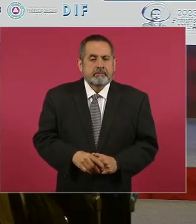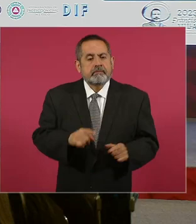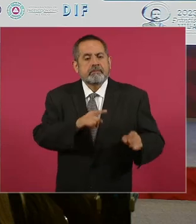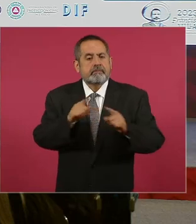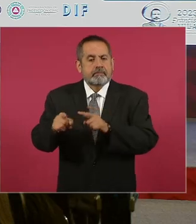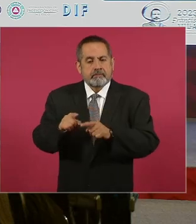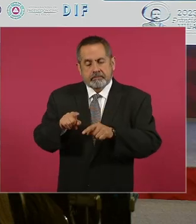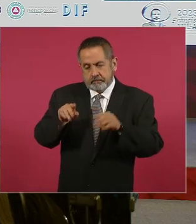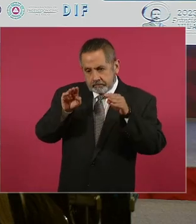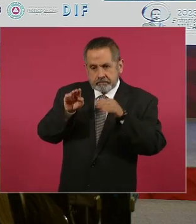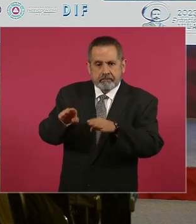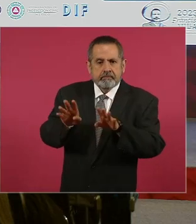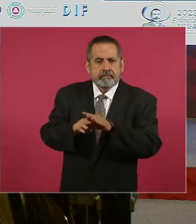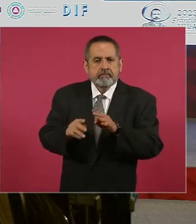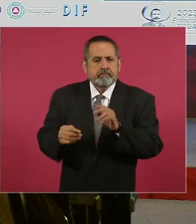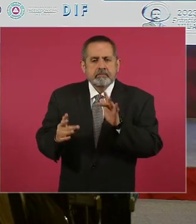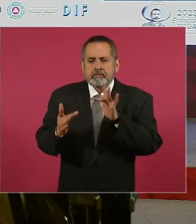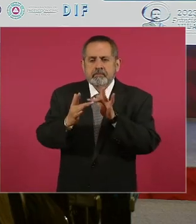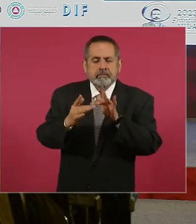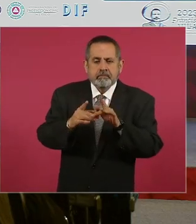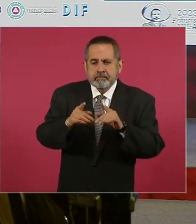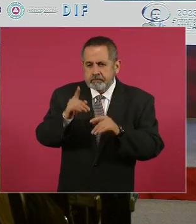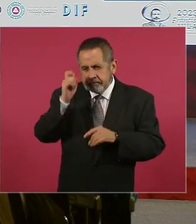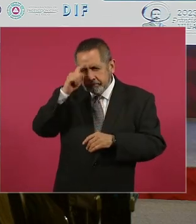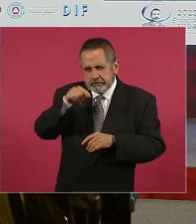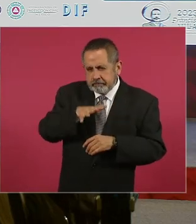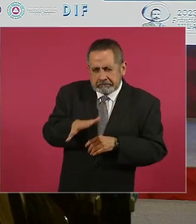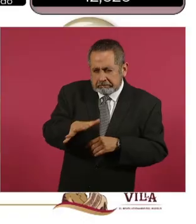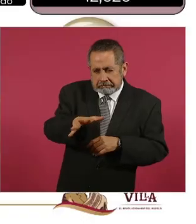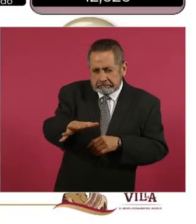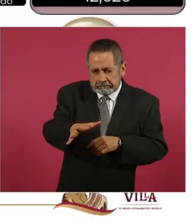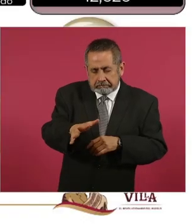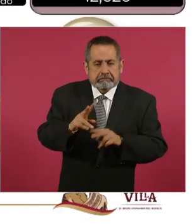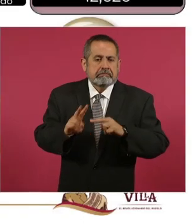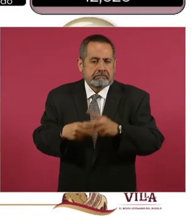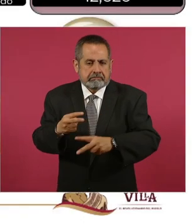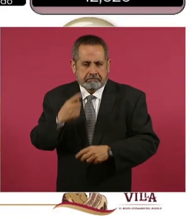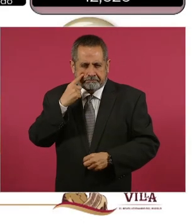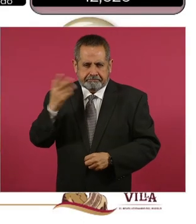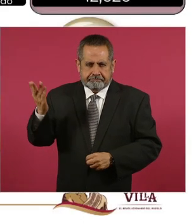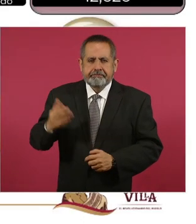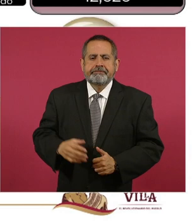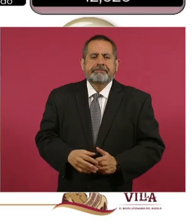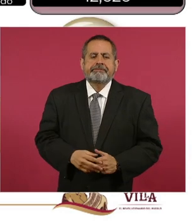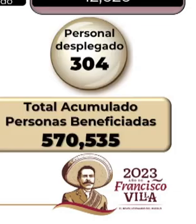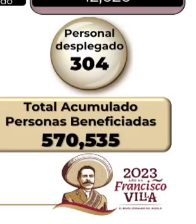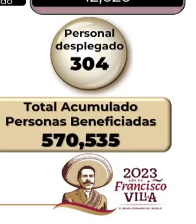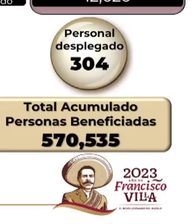al primer contacto en lugares de difícil acceso, se beneficiaron a